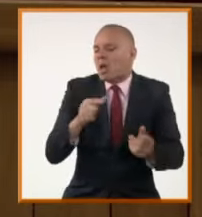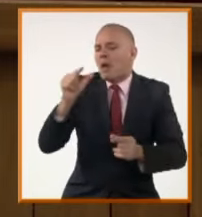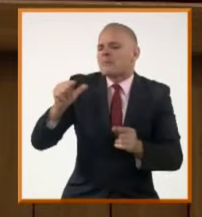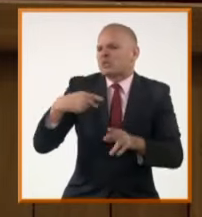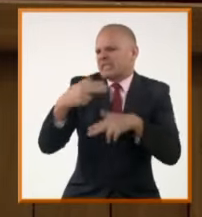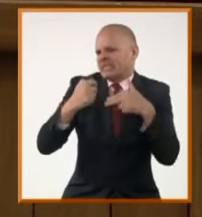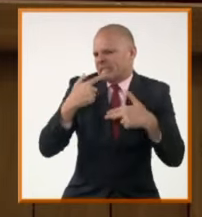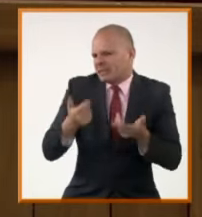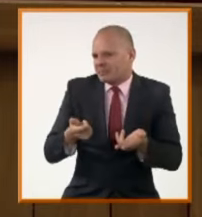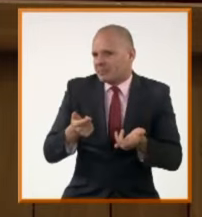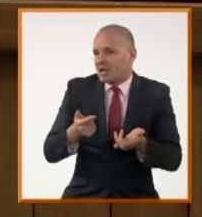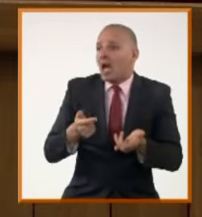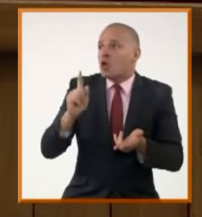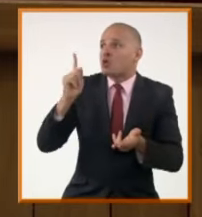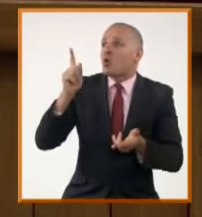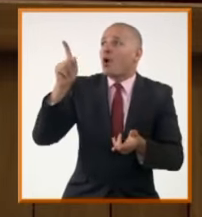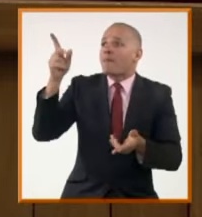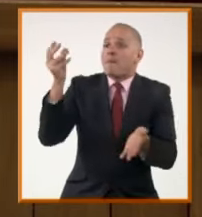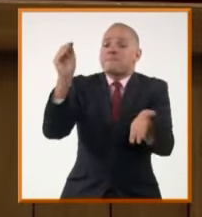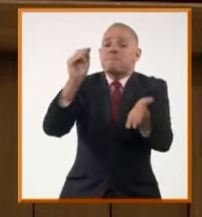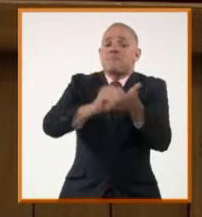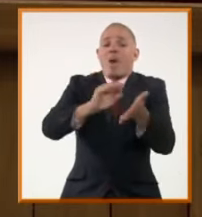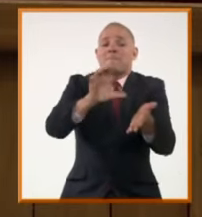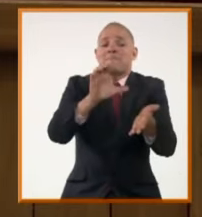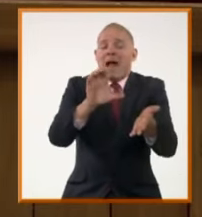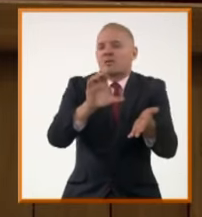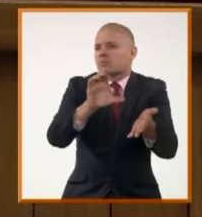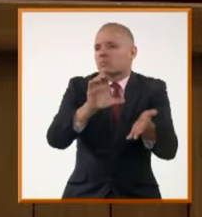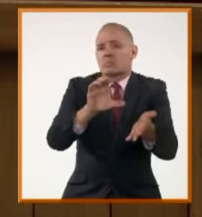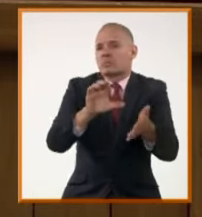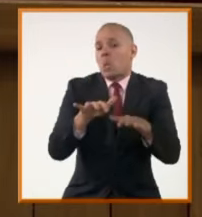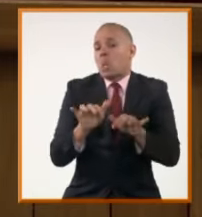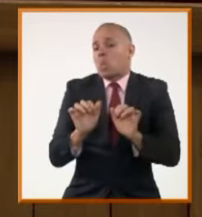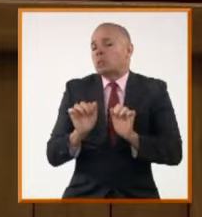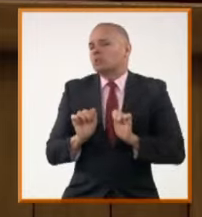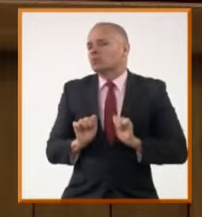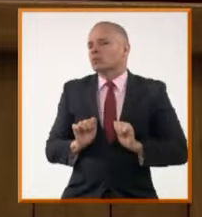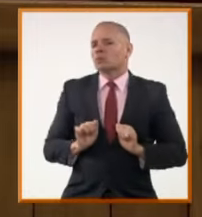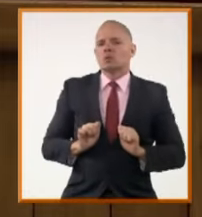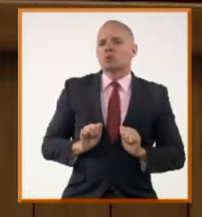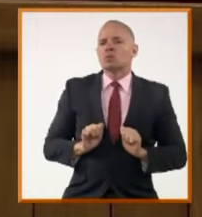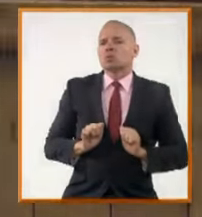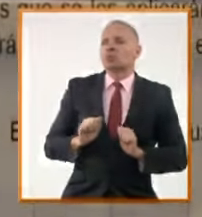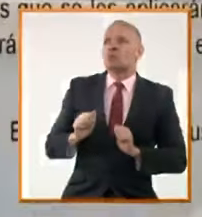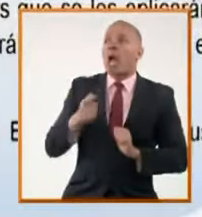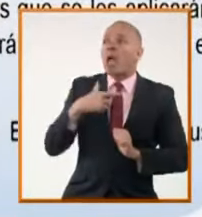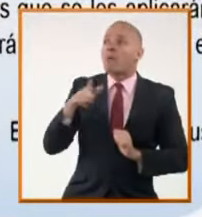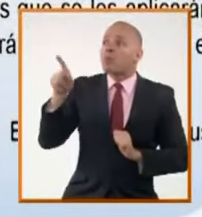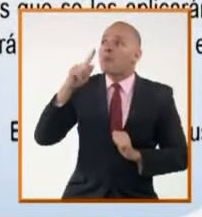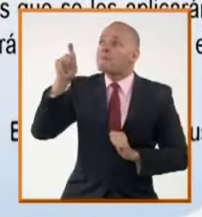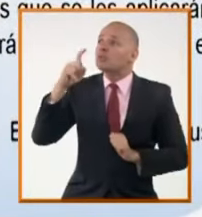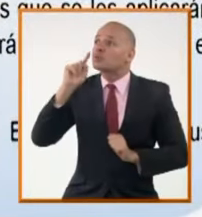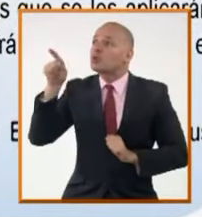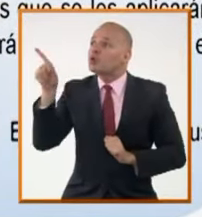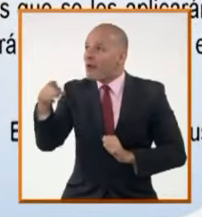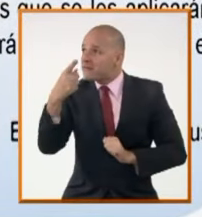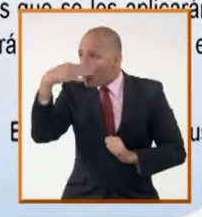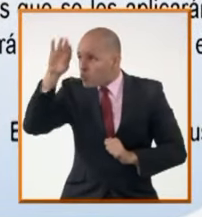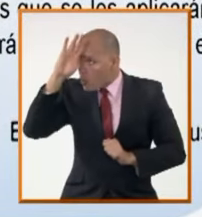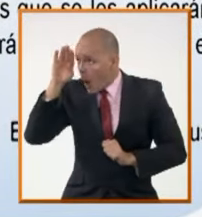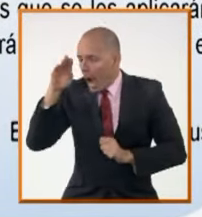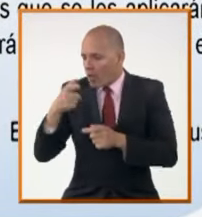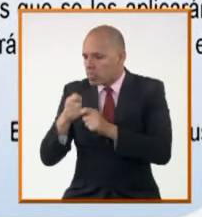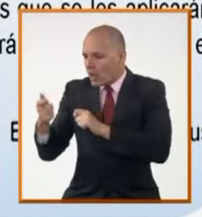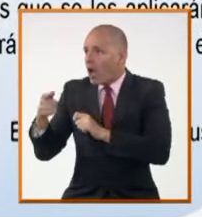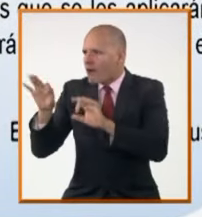hemos estudiado aplicar nuevos canales, plataformas y el empleo de escenarios digitales para